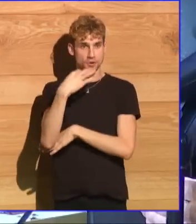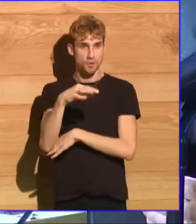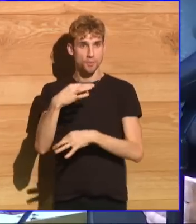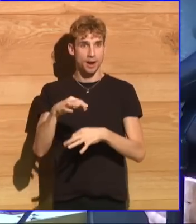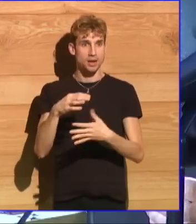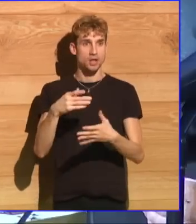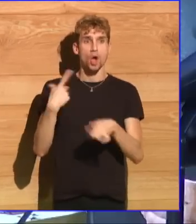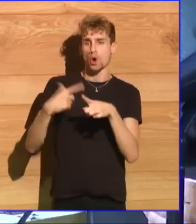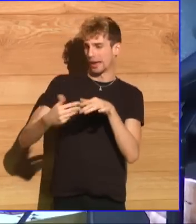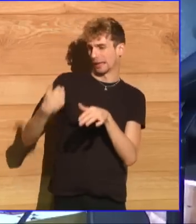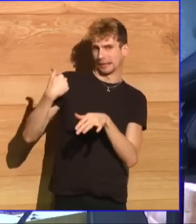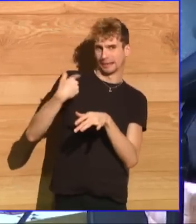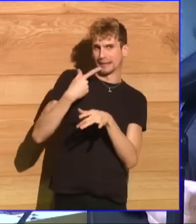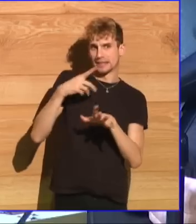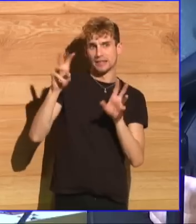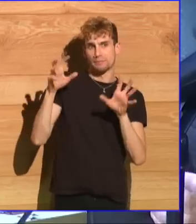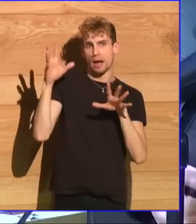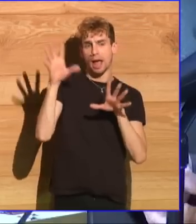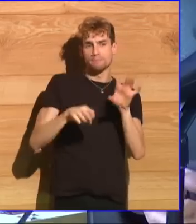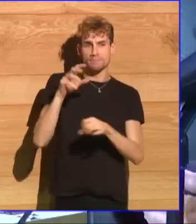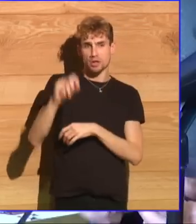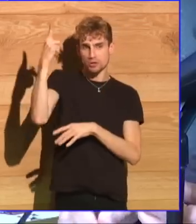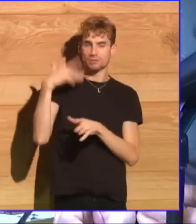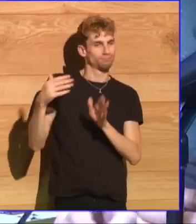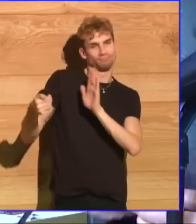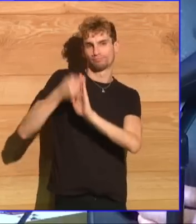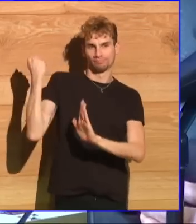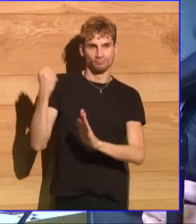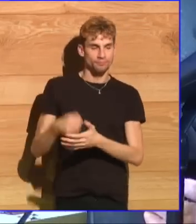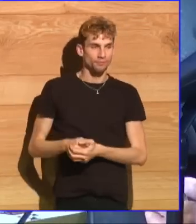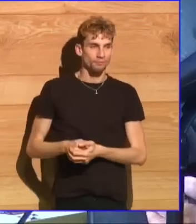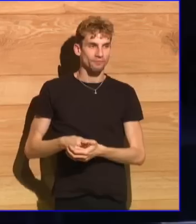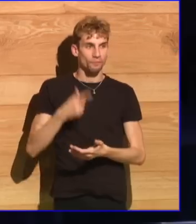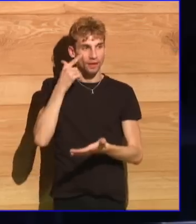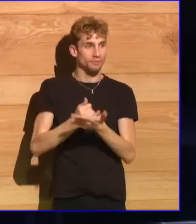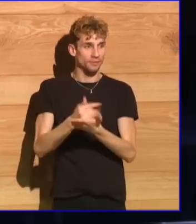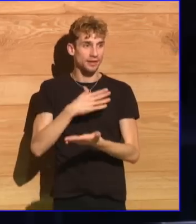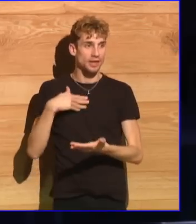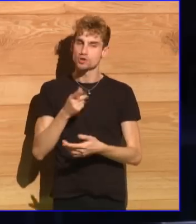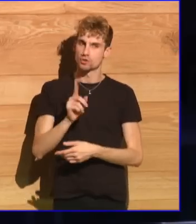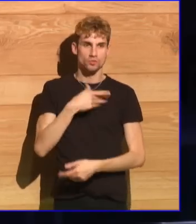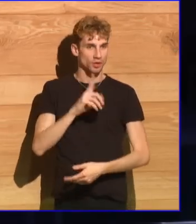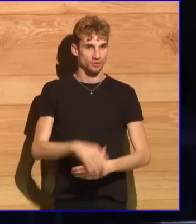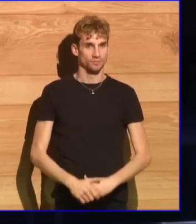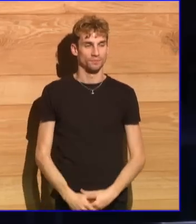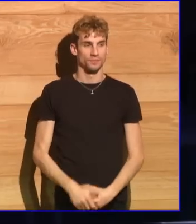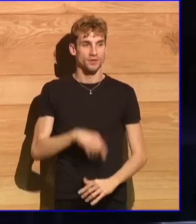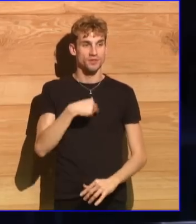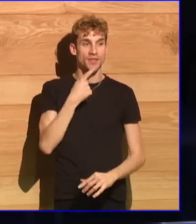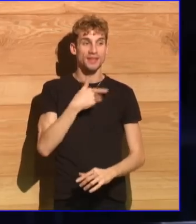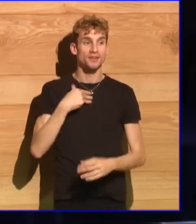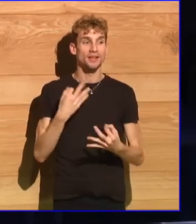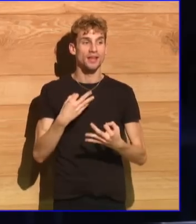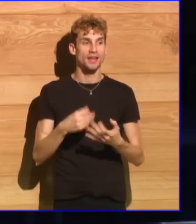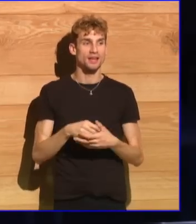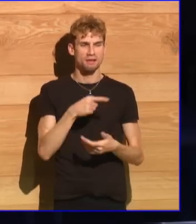dicho del Imperio del Sol, borrado. Borradito, ¿no? Arturo, ¿quieres hacer la prueba, por favor? No, no quiero hacer la prueba. Quiero decir Pero es que en